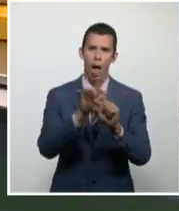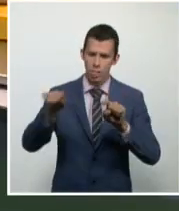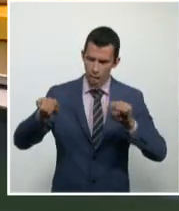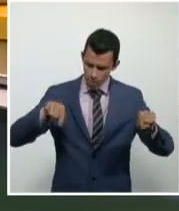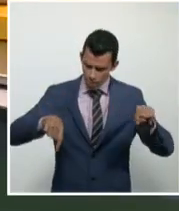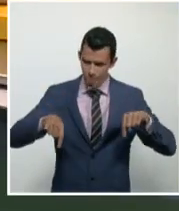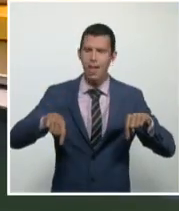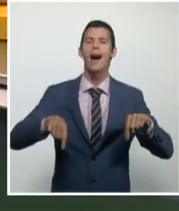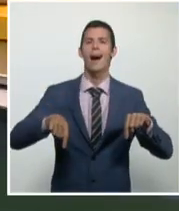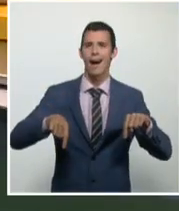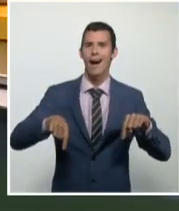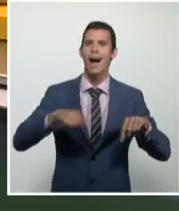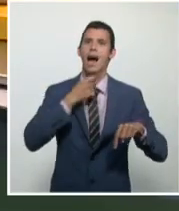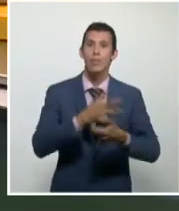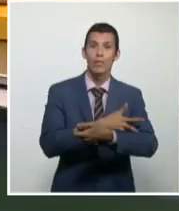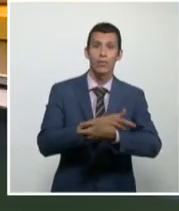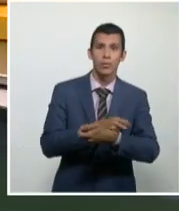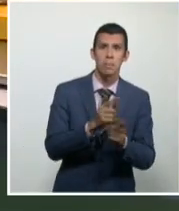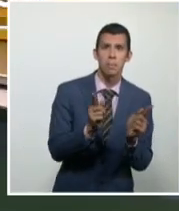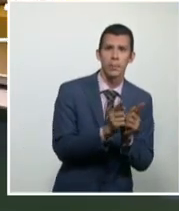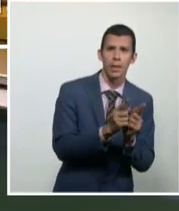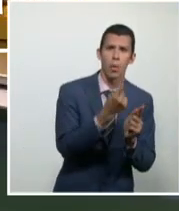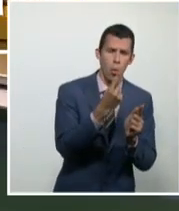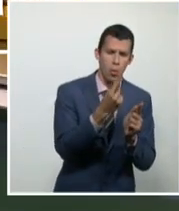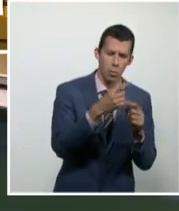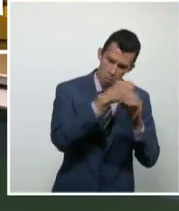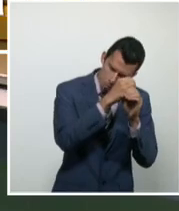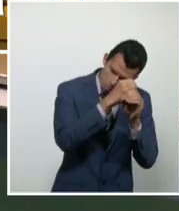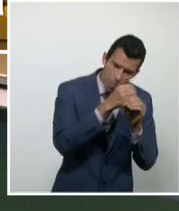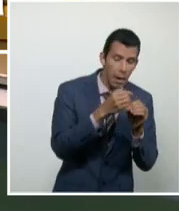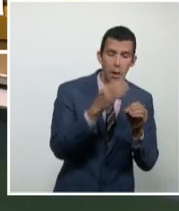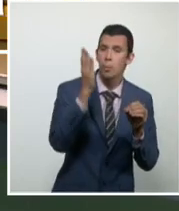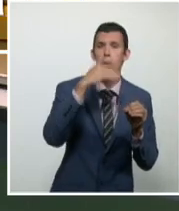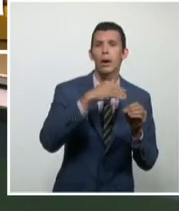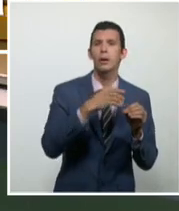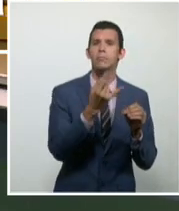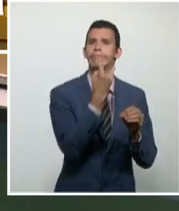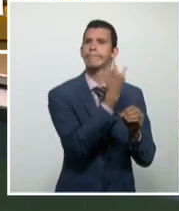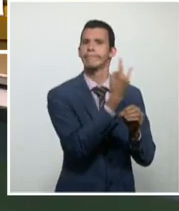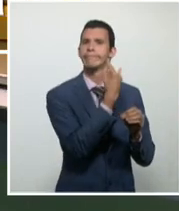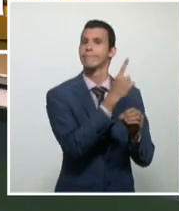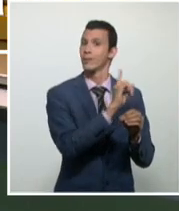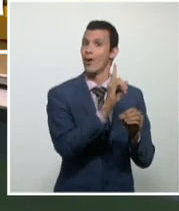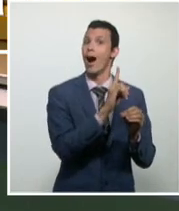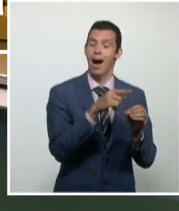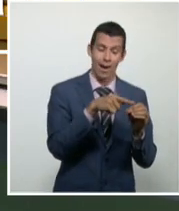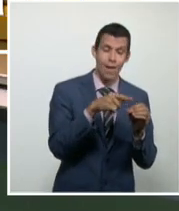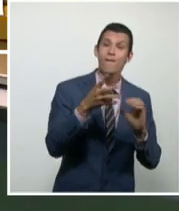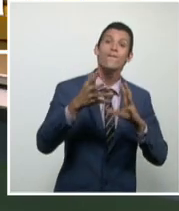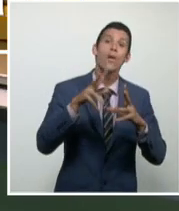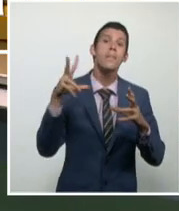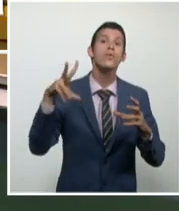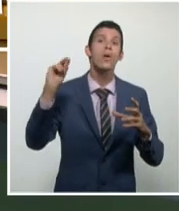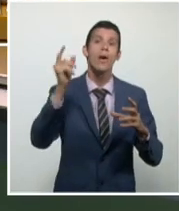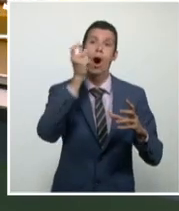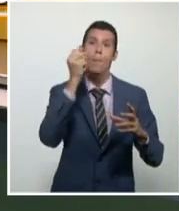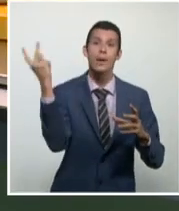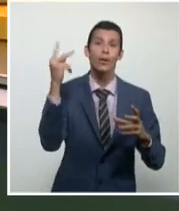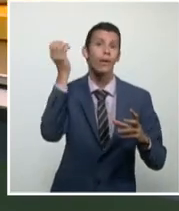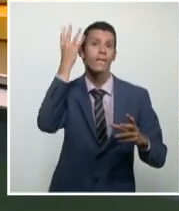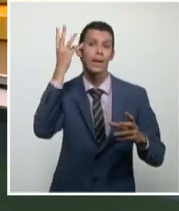esto se utiliza entre otros reactivos la enzima polimerasa que es capaz de participar en esta multiplicación